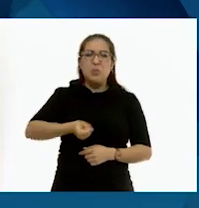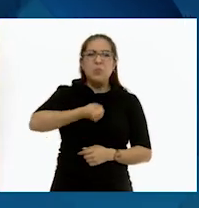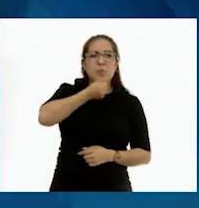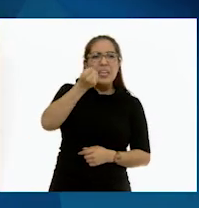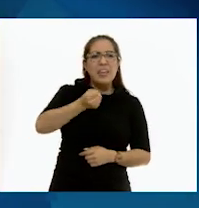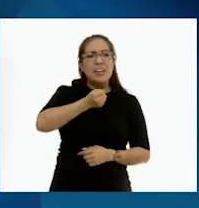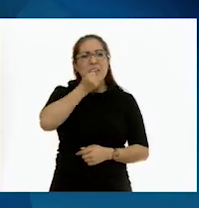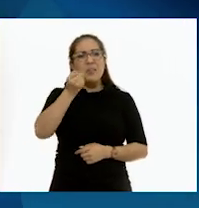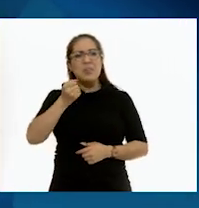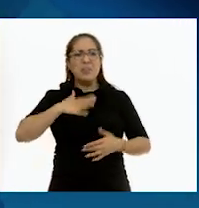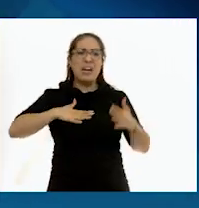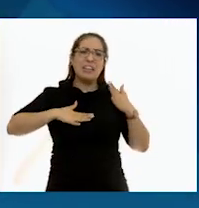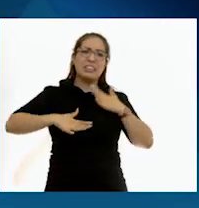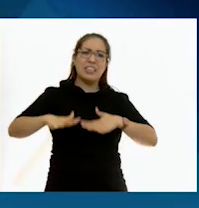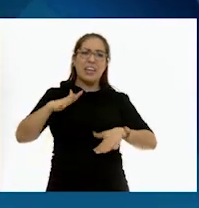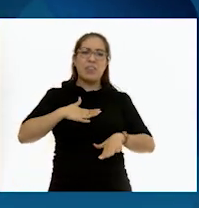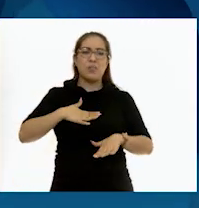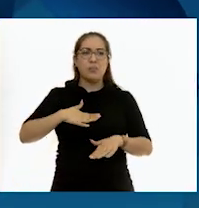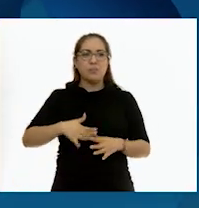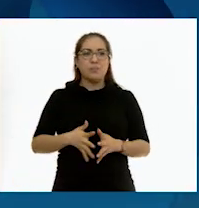cansado.